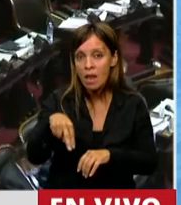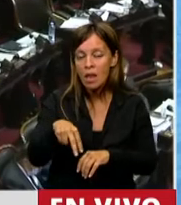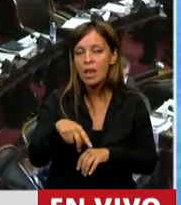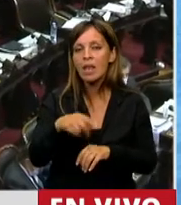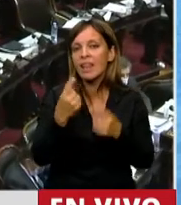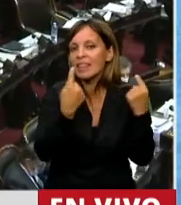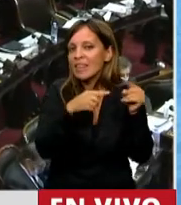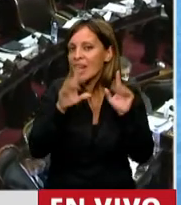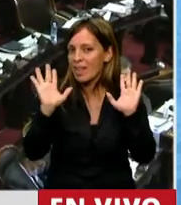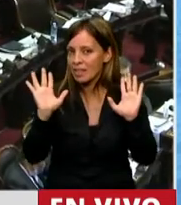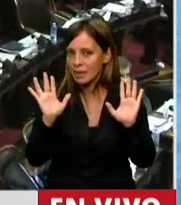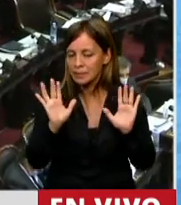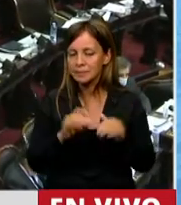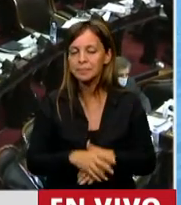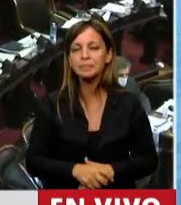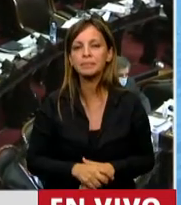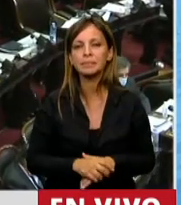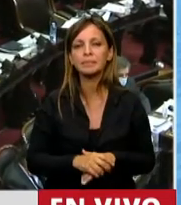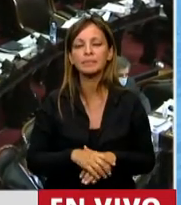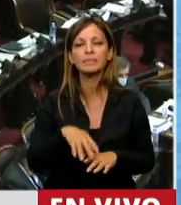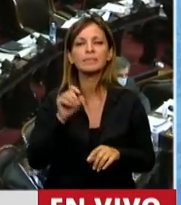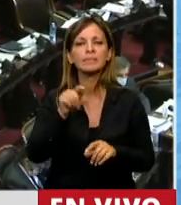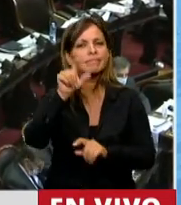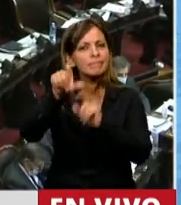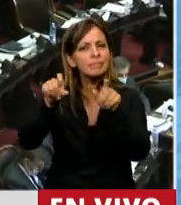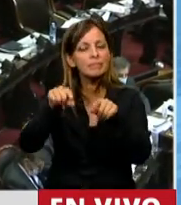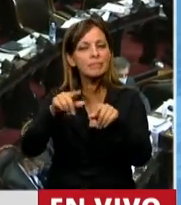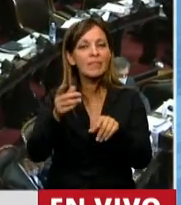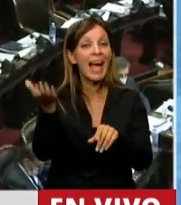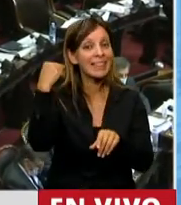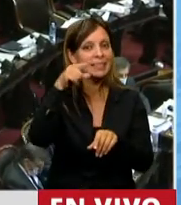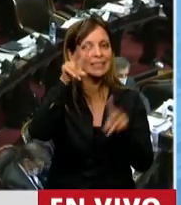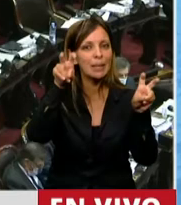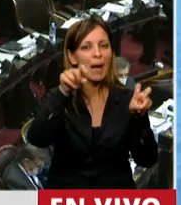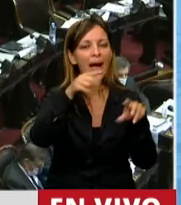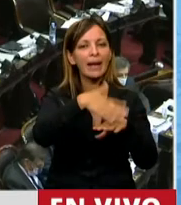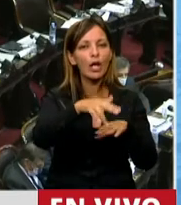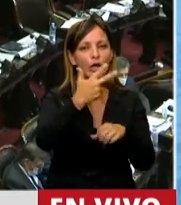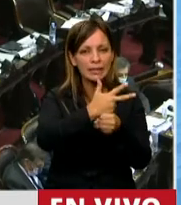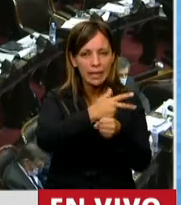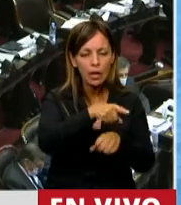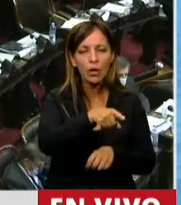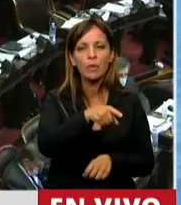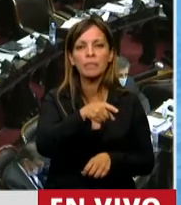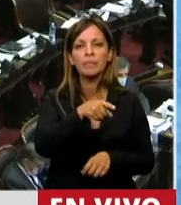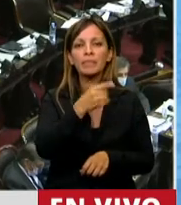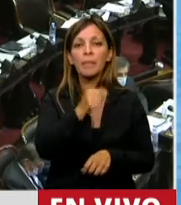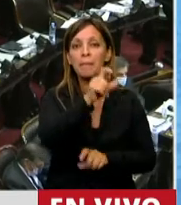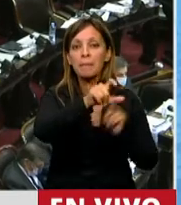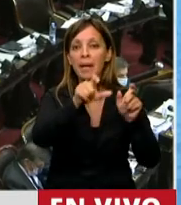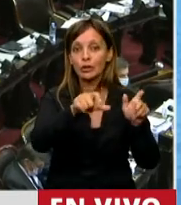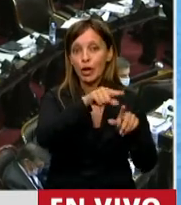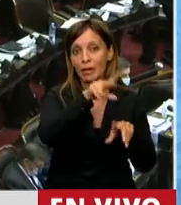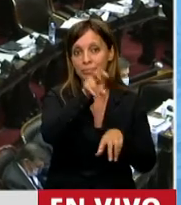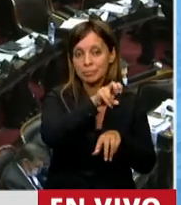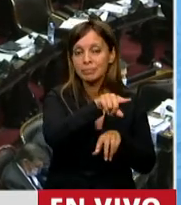a diferencia de la situación que tenemos con los tripulantes de Lara San Juan, en Río Tercero, incluso, los beneficiarios